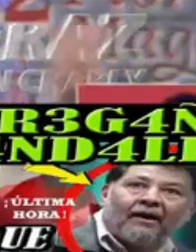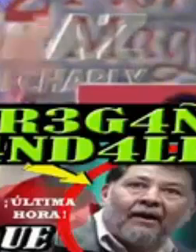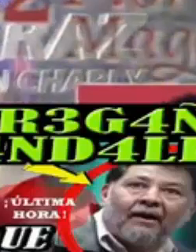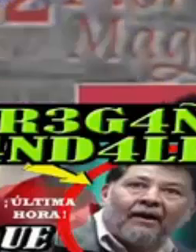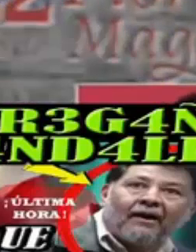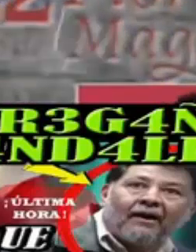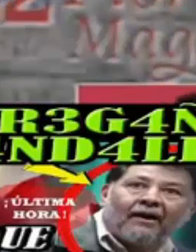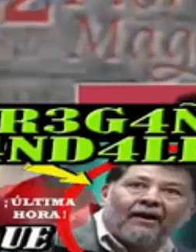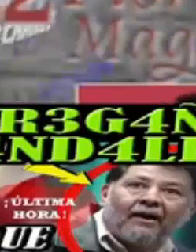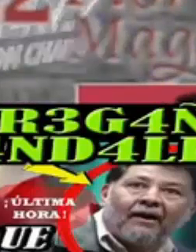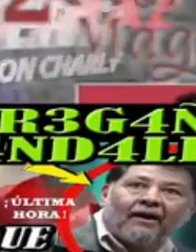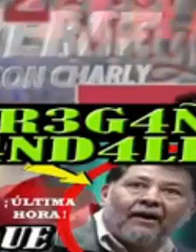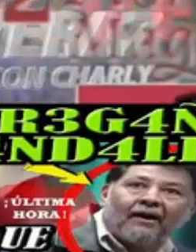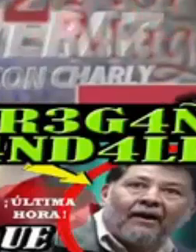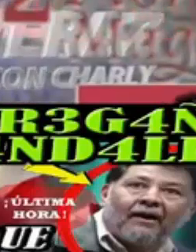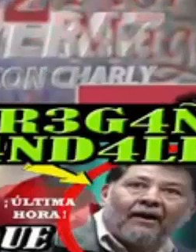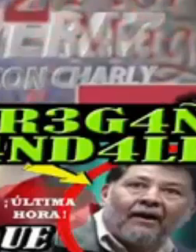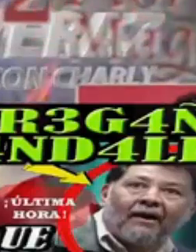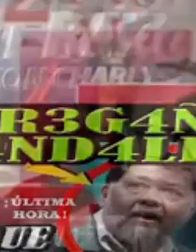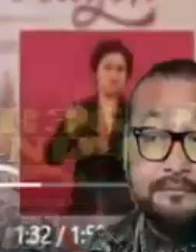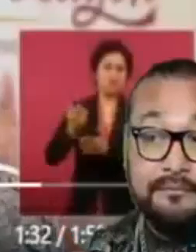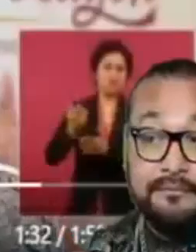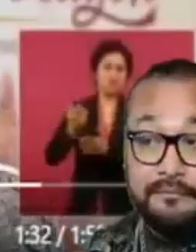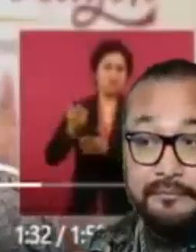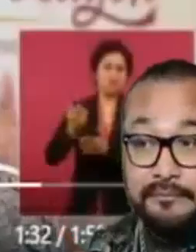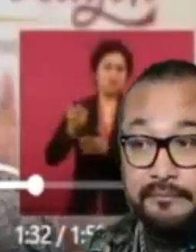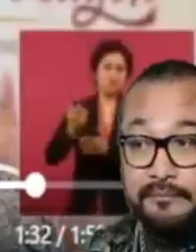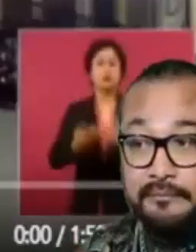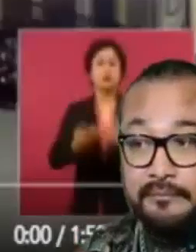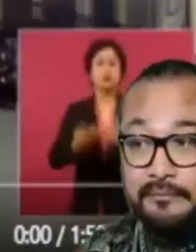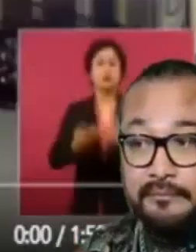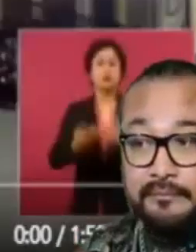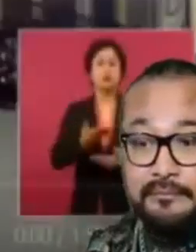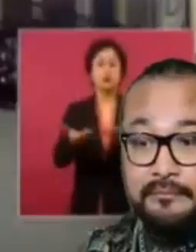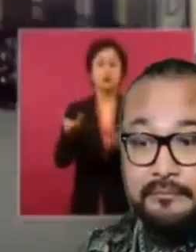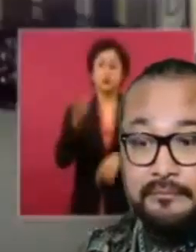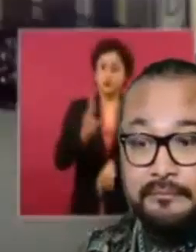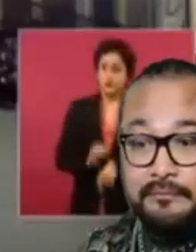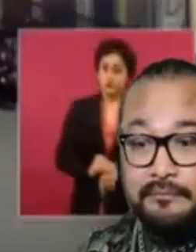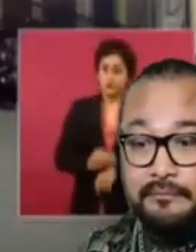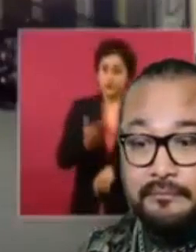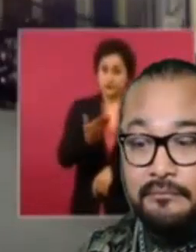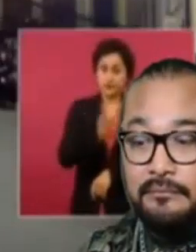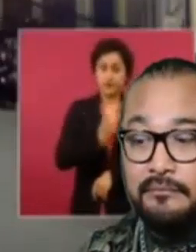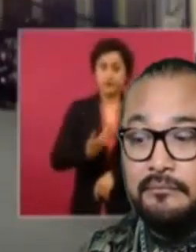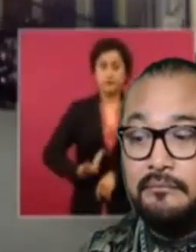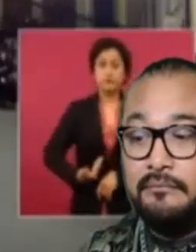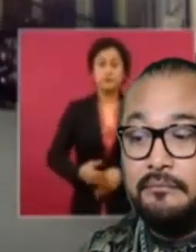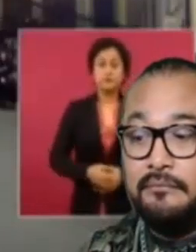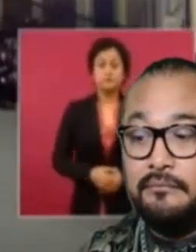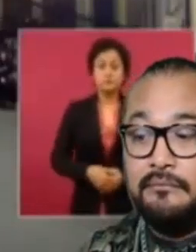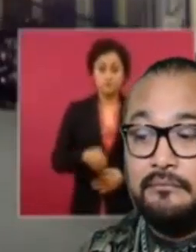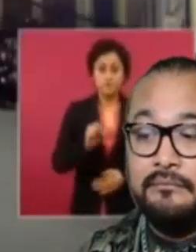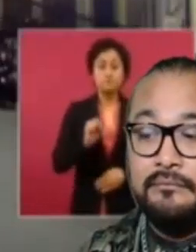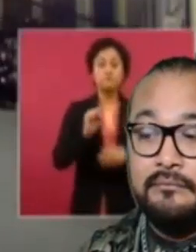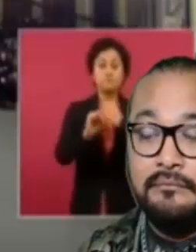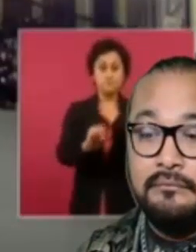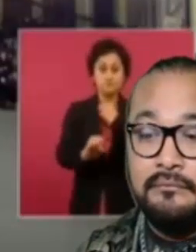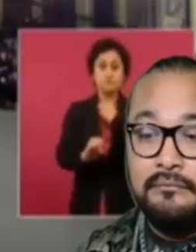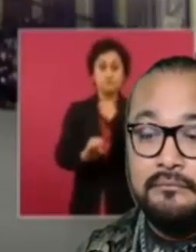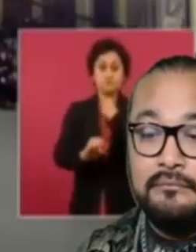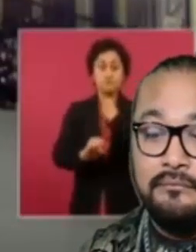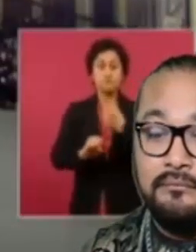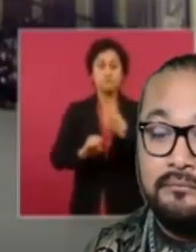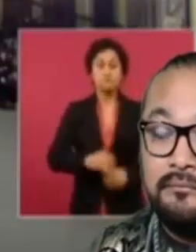y hasta Adán Augusto le tocó su regañiza efectivamente tal y como